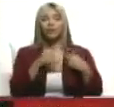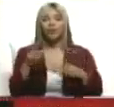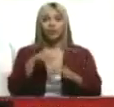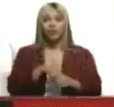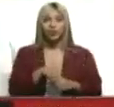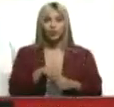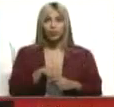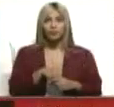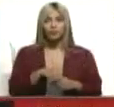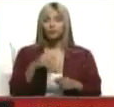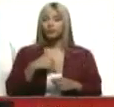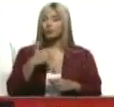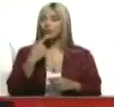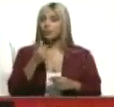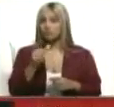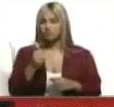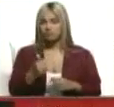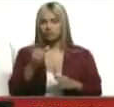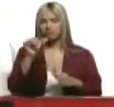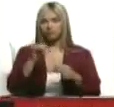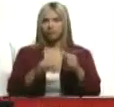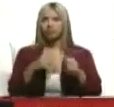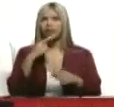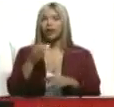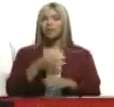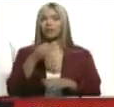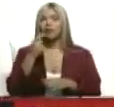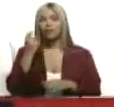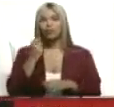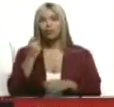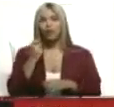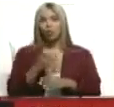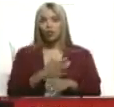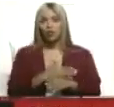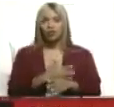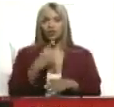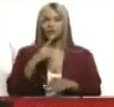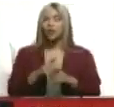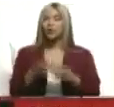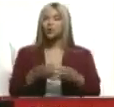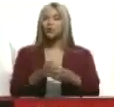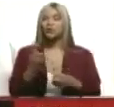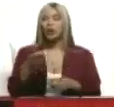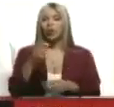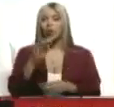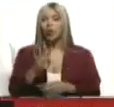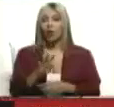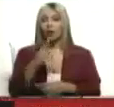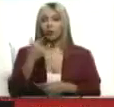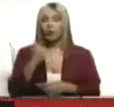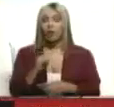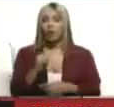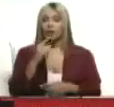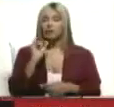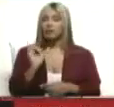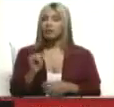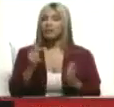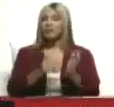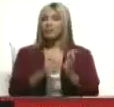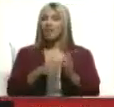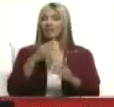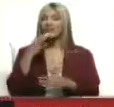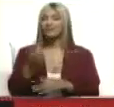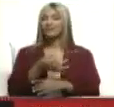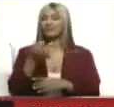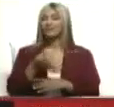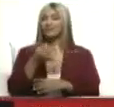Y yo digo, como bien lo explicaba ahí el diputado Pedro Infante, el llamado G4 tiene y le debe una explicación al